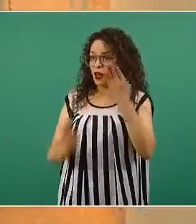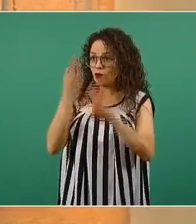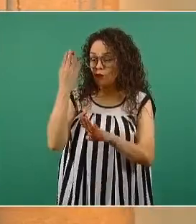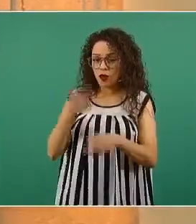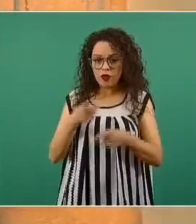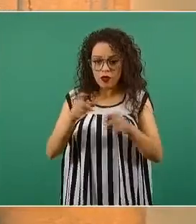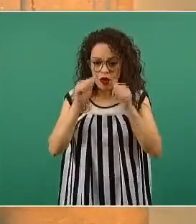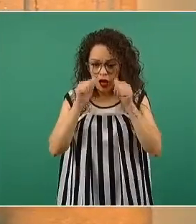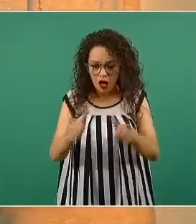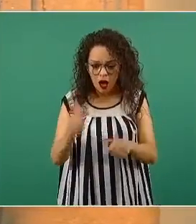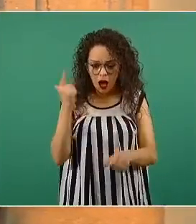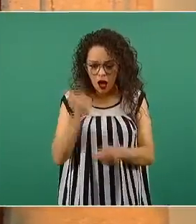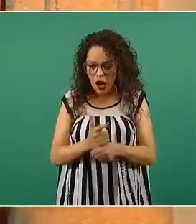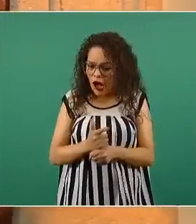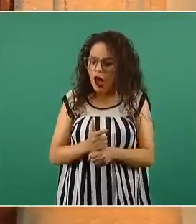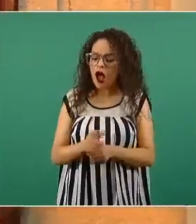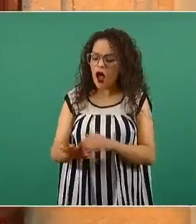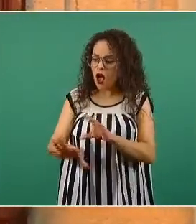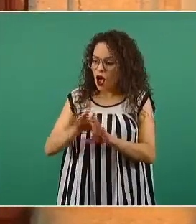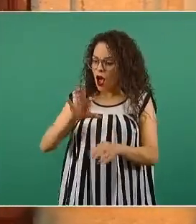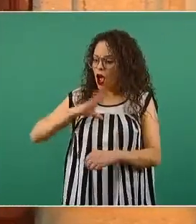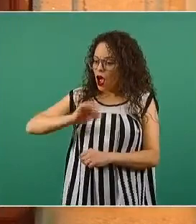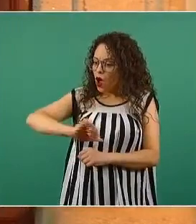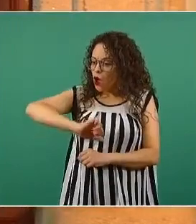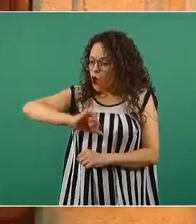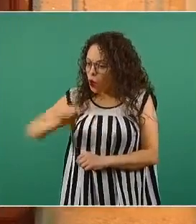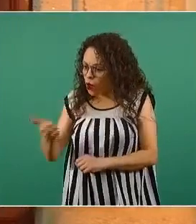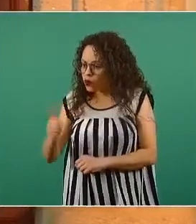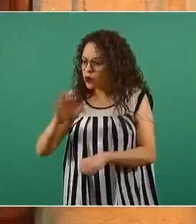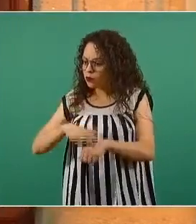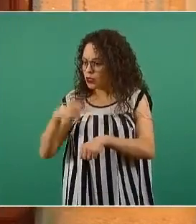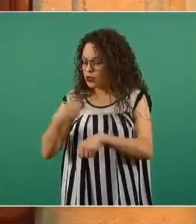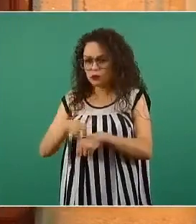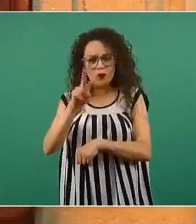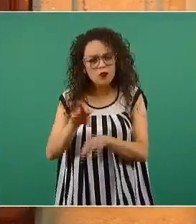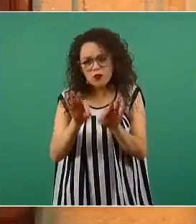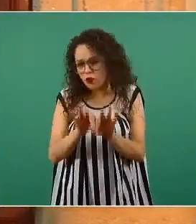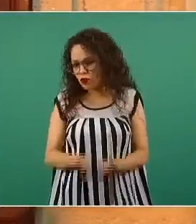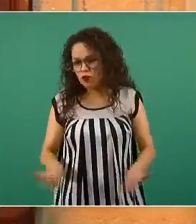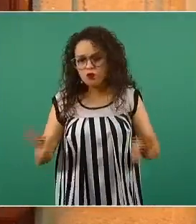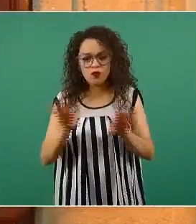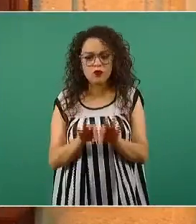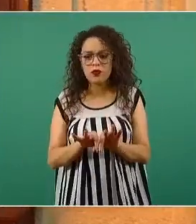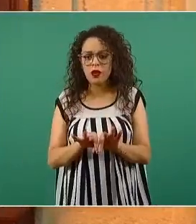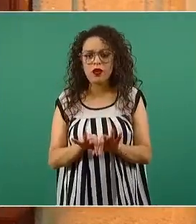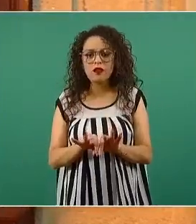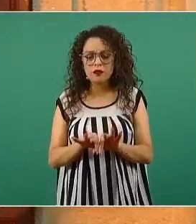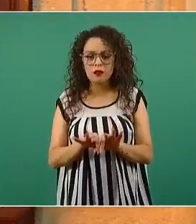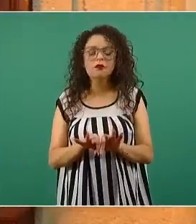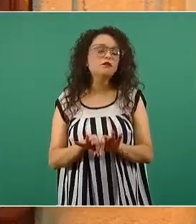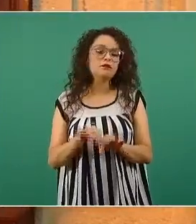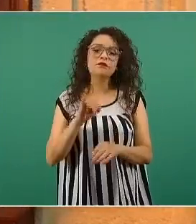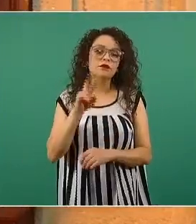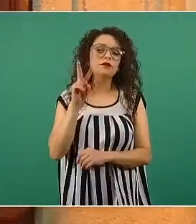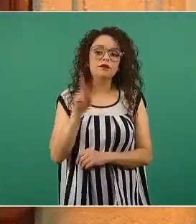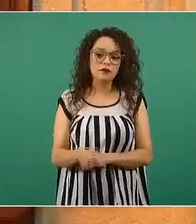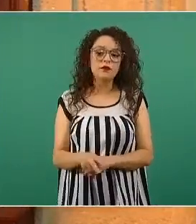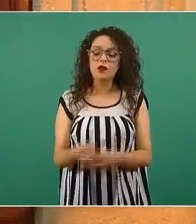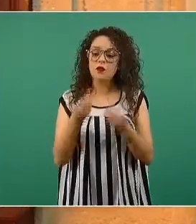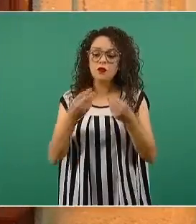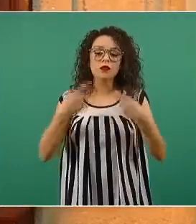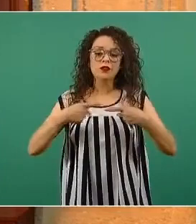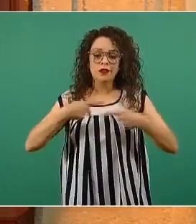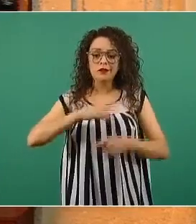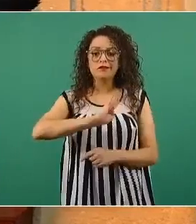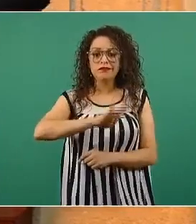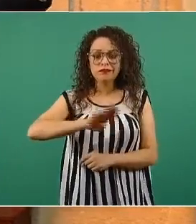observamos otro grupo de riesgo que tiene gran importancia dentro de la pandemia y que ha generado mucha mortalidad, que